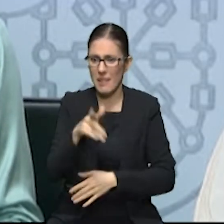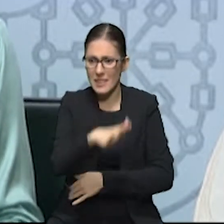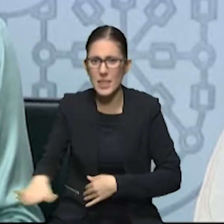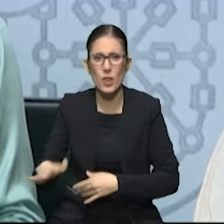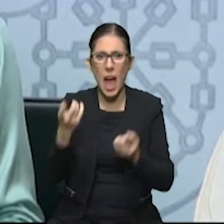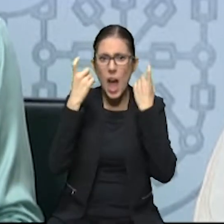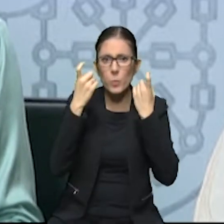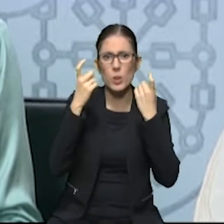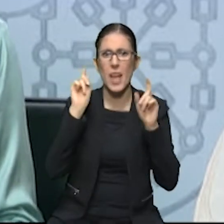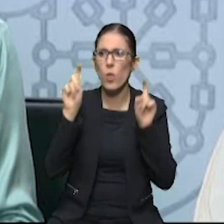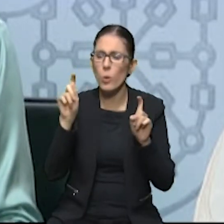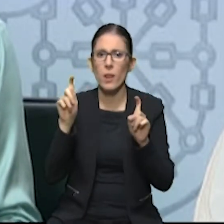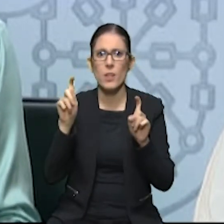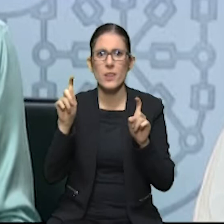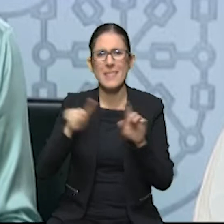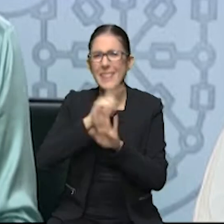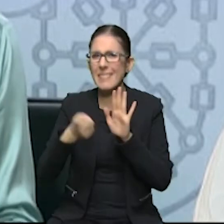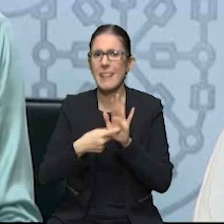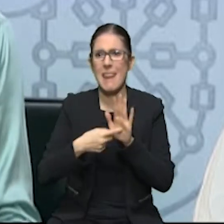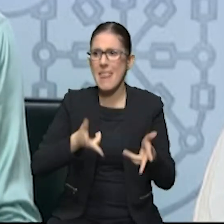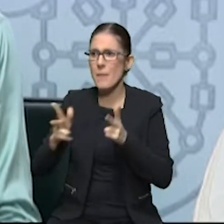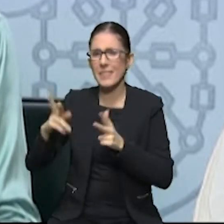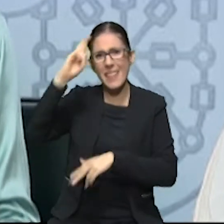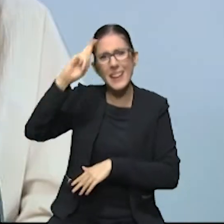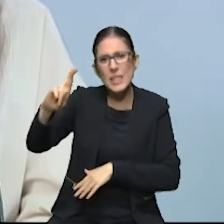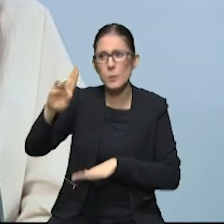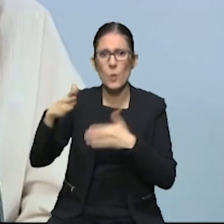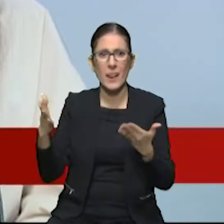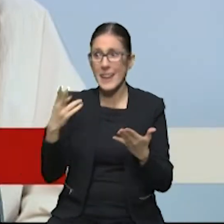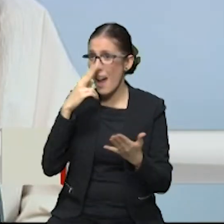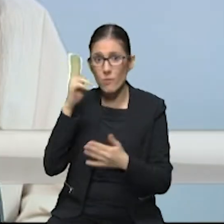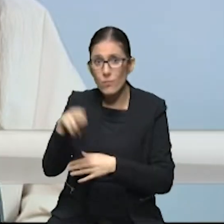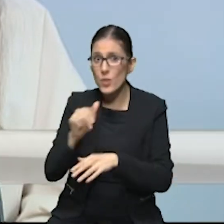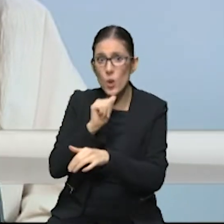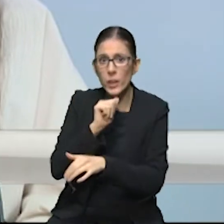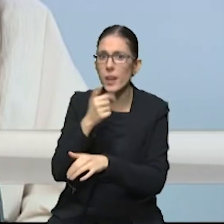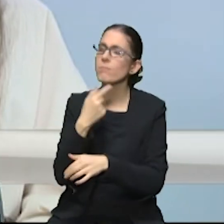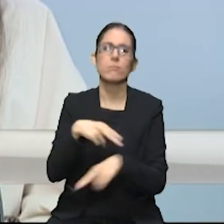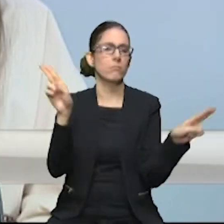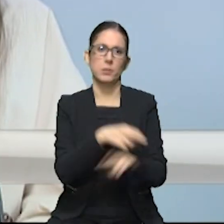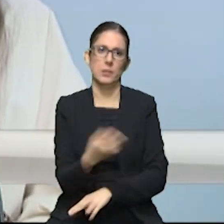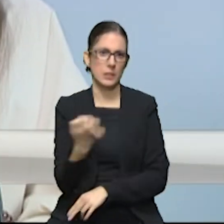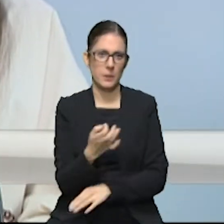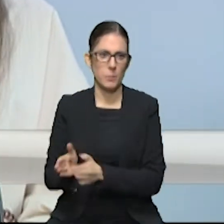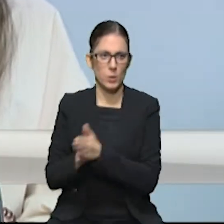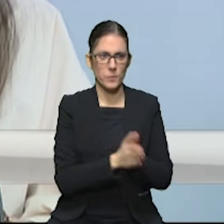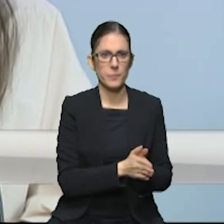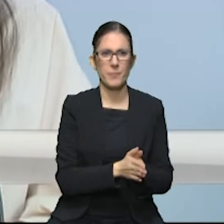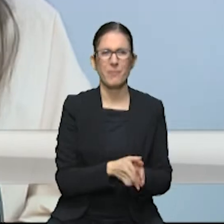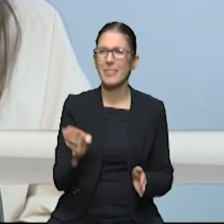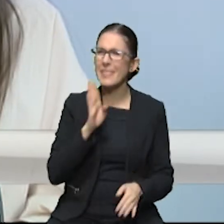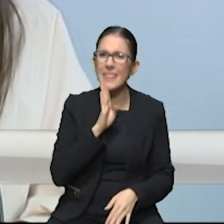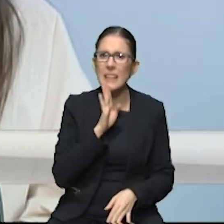integral en el respeto de las libertades fundamentales. Entendemos también que el pin parental es un elemento claro de